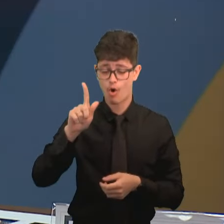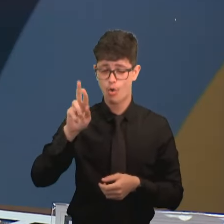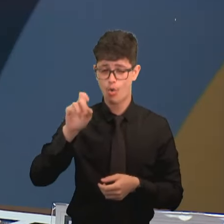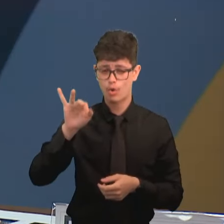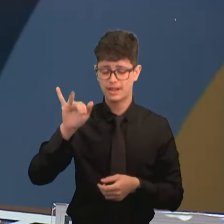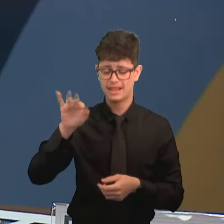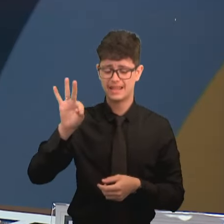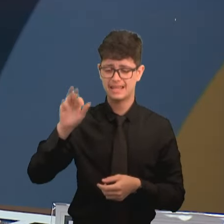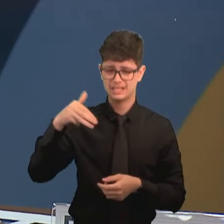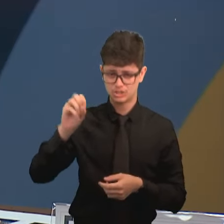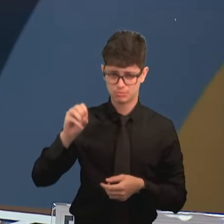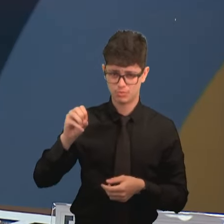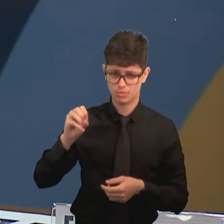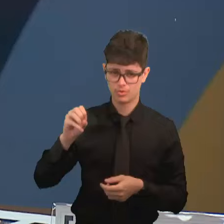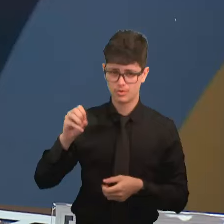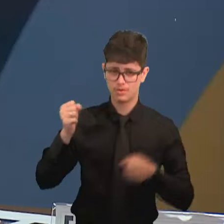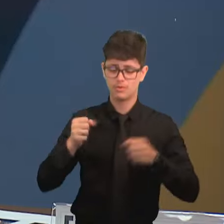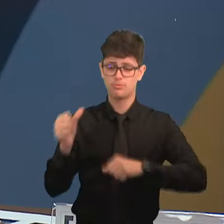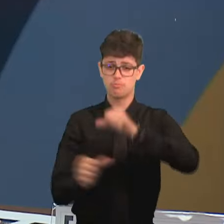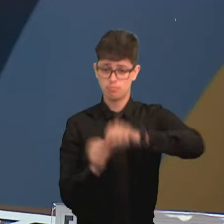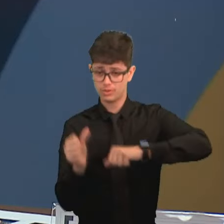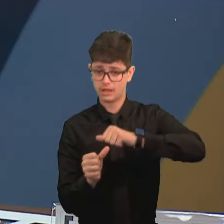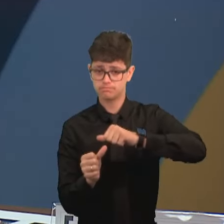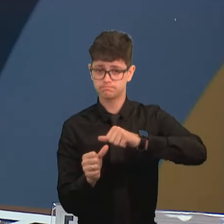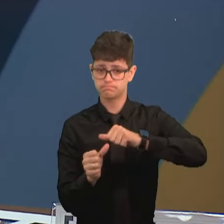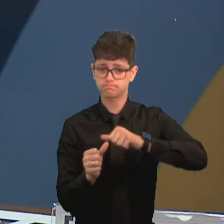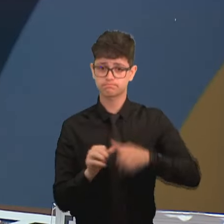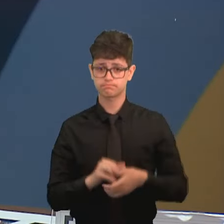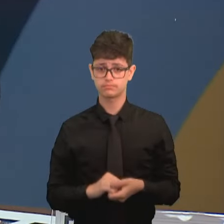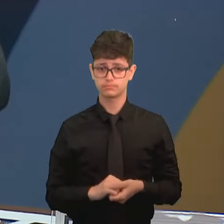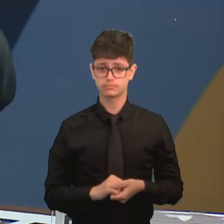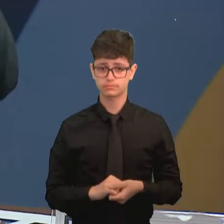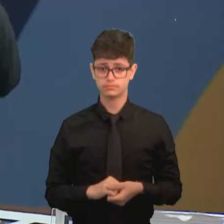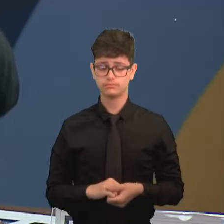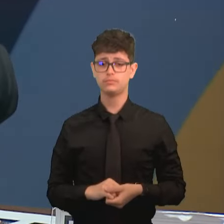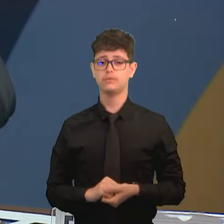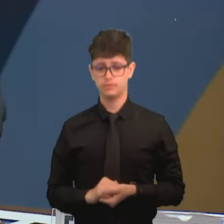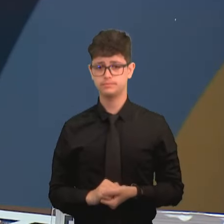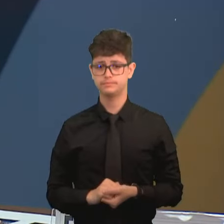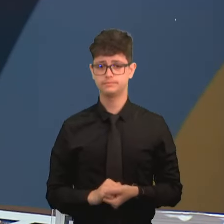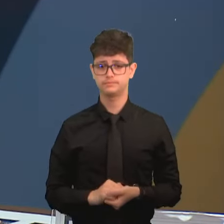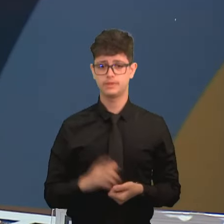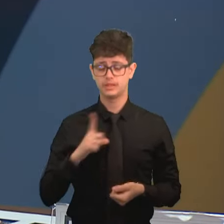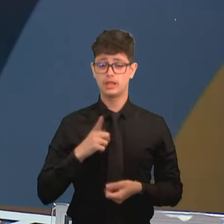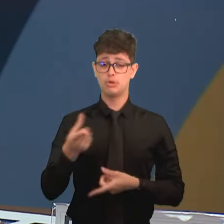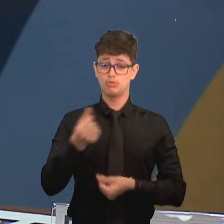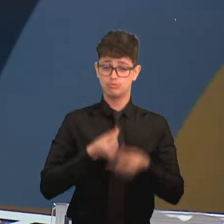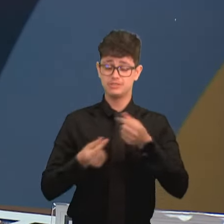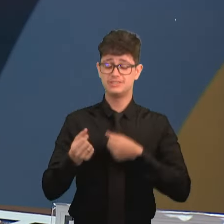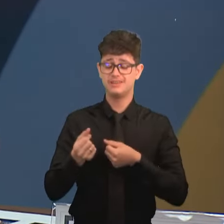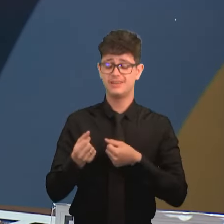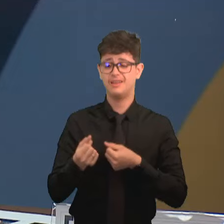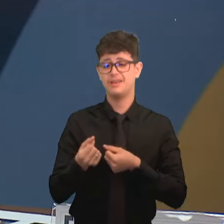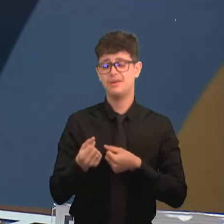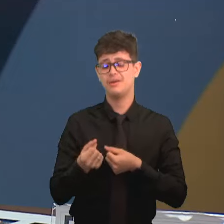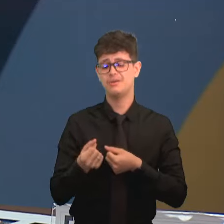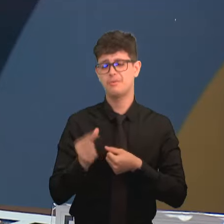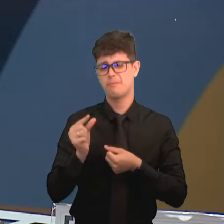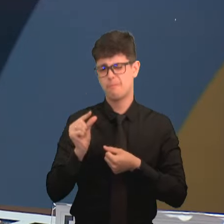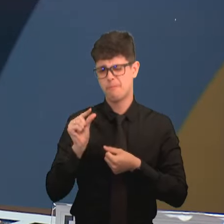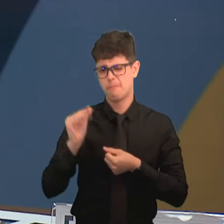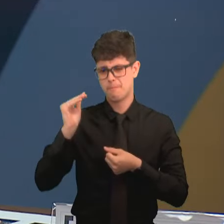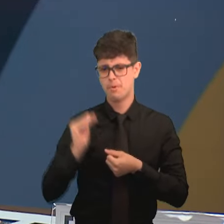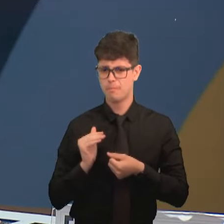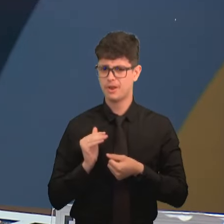que tenía varios sesgos. Particularmente discriminaba a alumnos que venían de regiones con menos